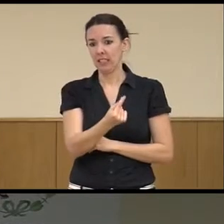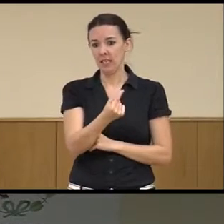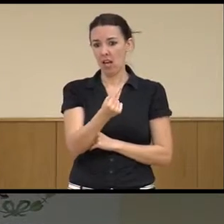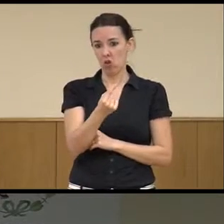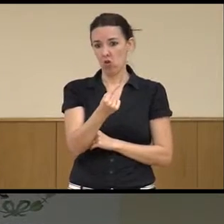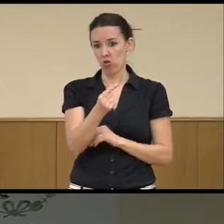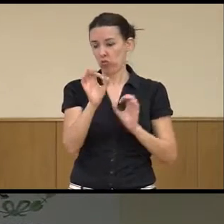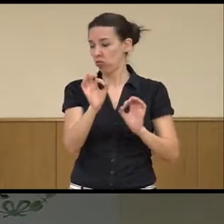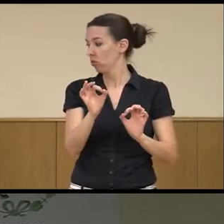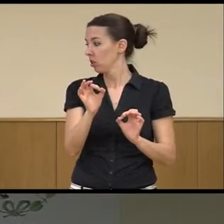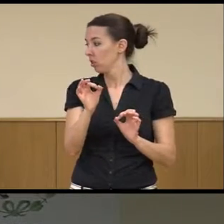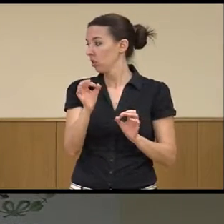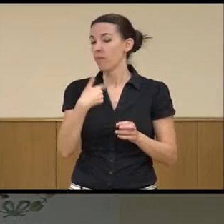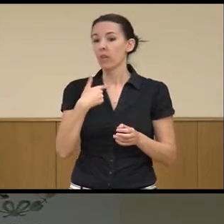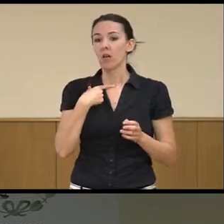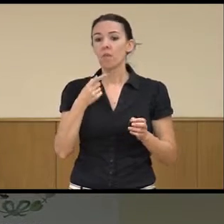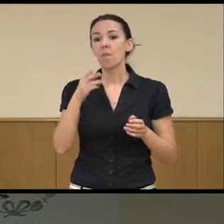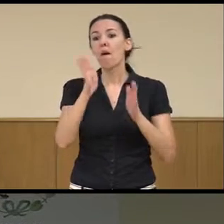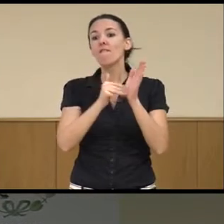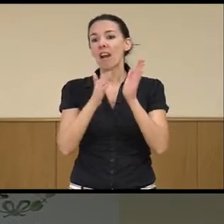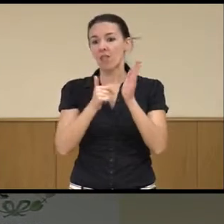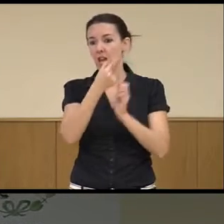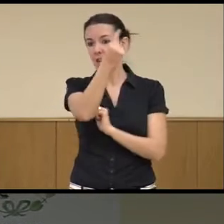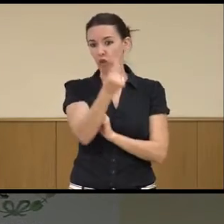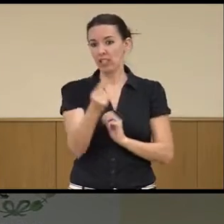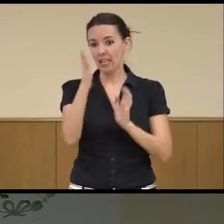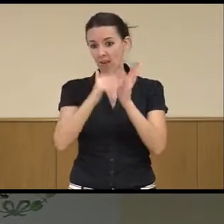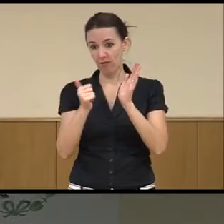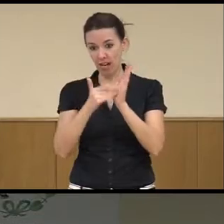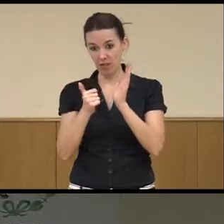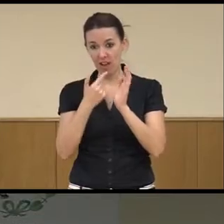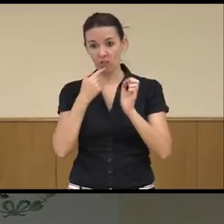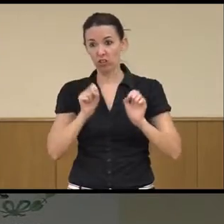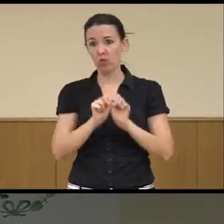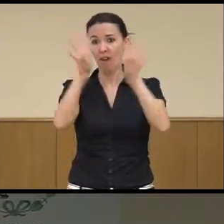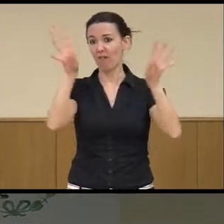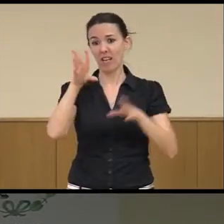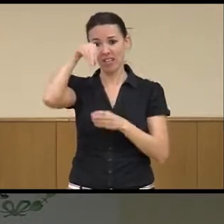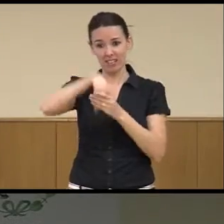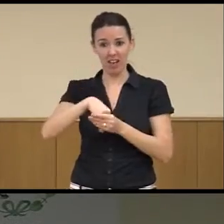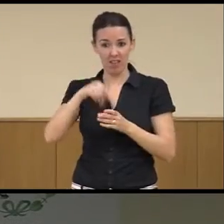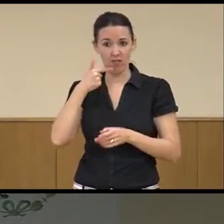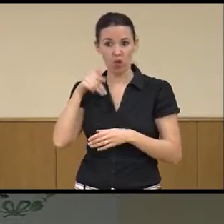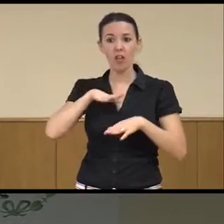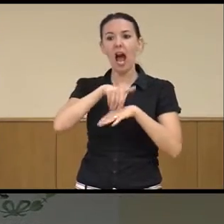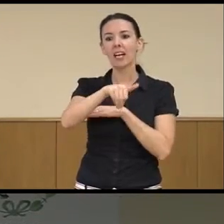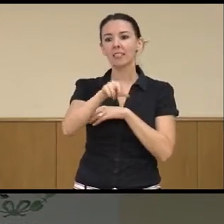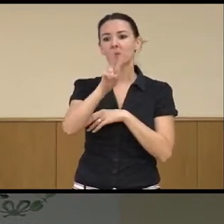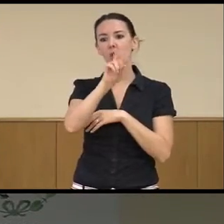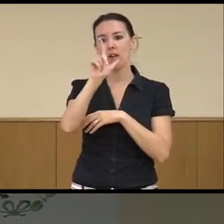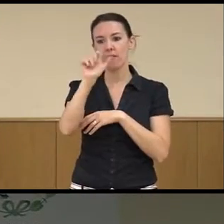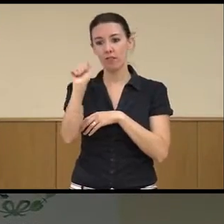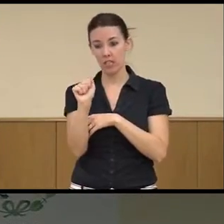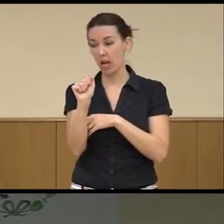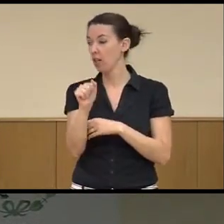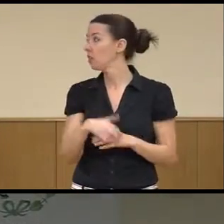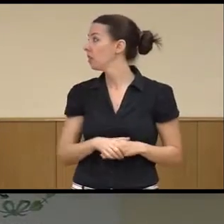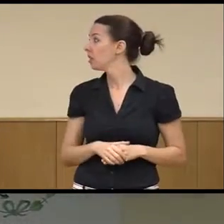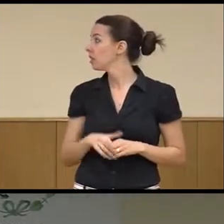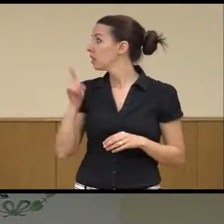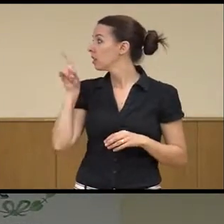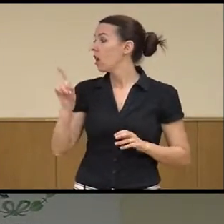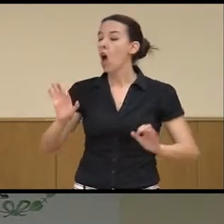las fallas lo deben de llevar en los genes, de la espléndida colección que custodia el archivo de Villa. Y en segundo lugar,